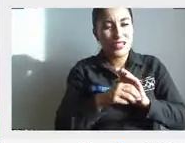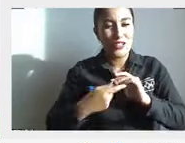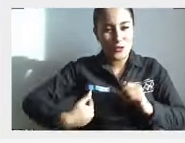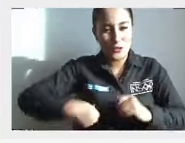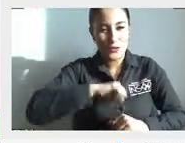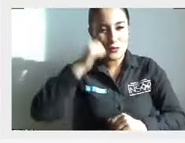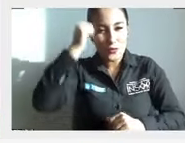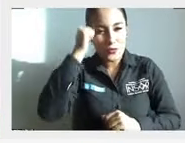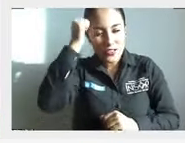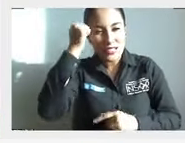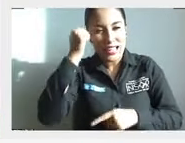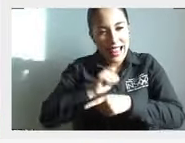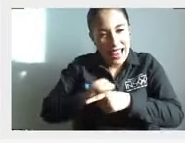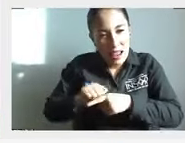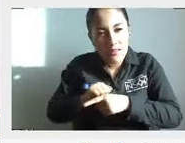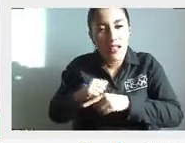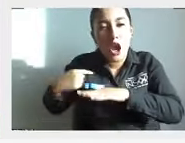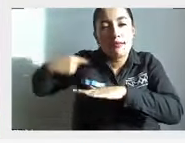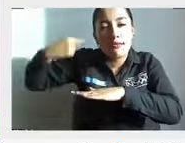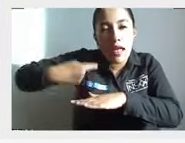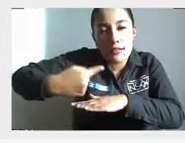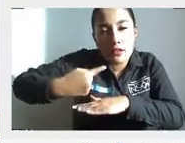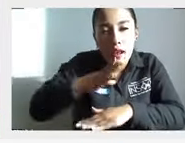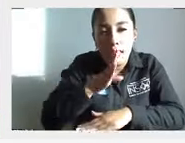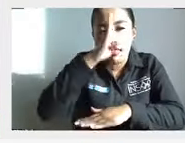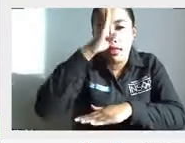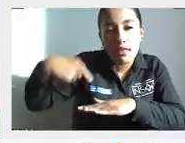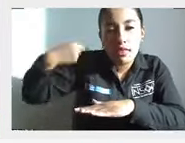y el hacer tan tradicional de nuestro modelo,